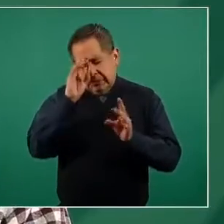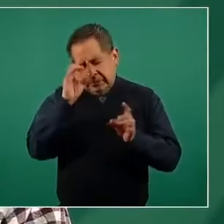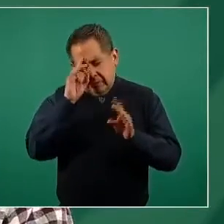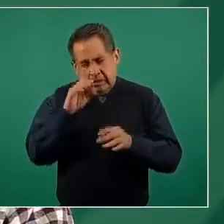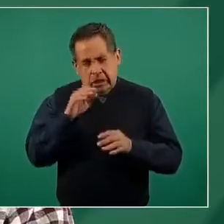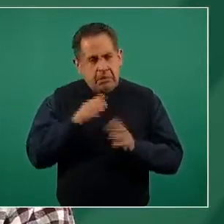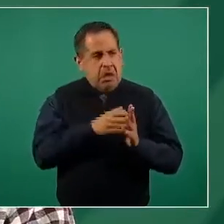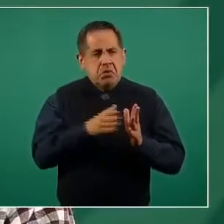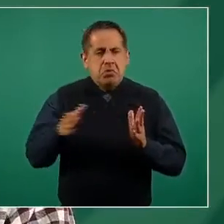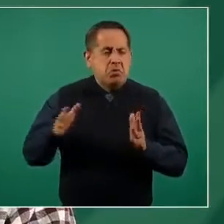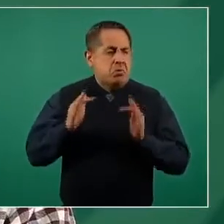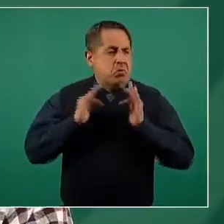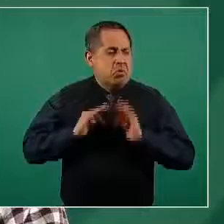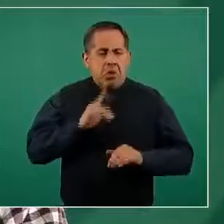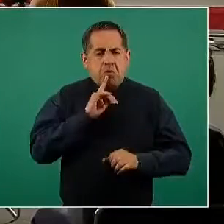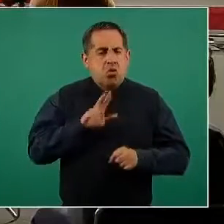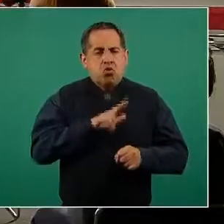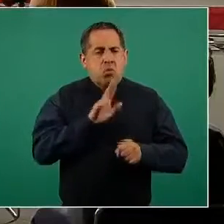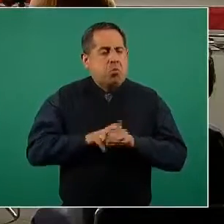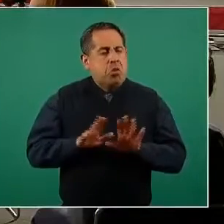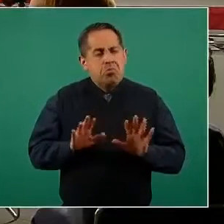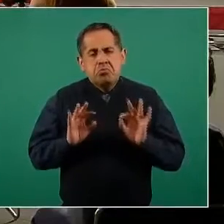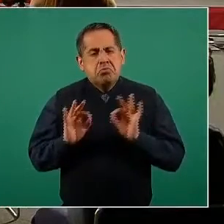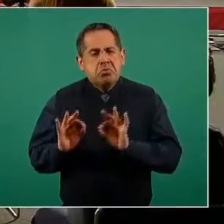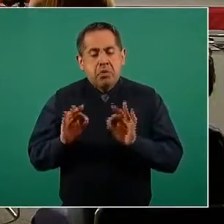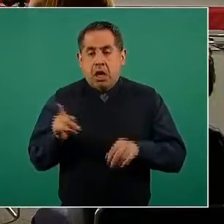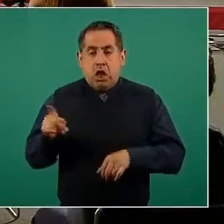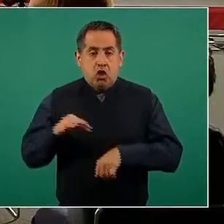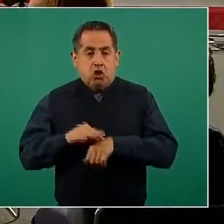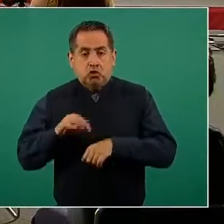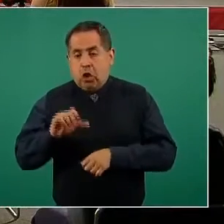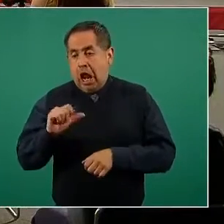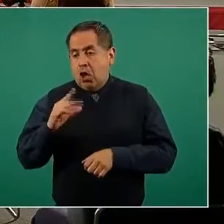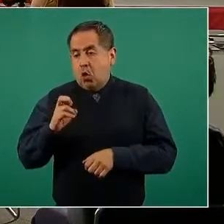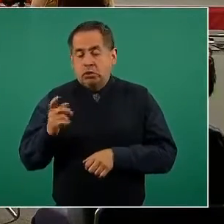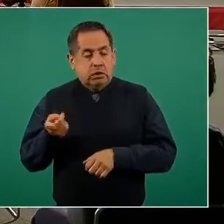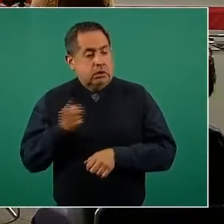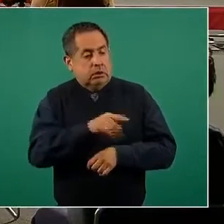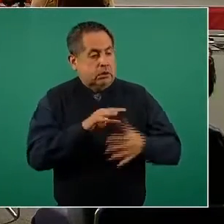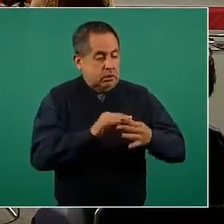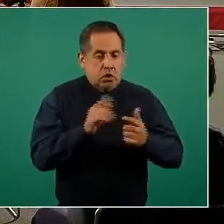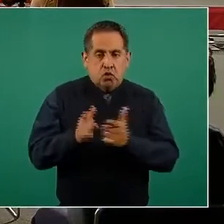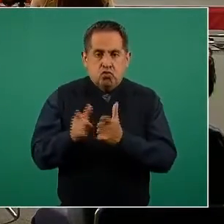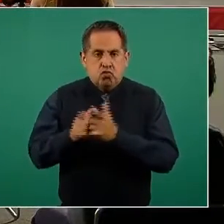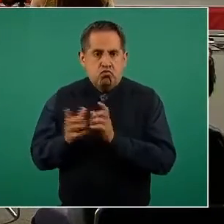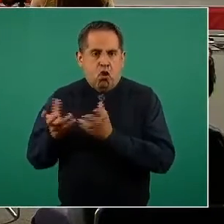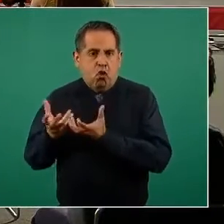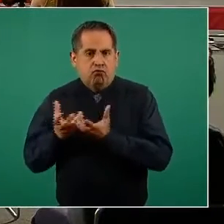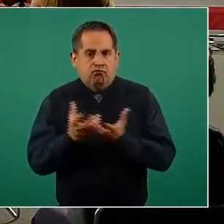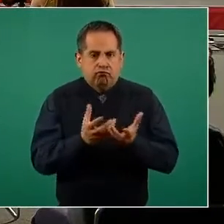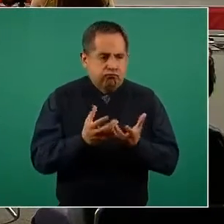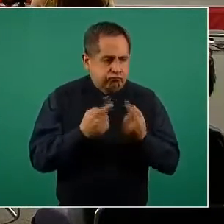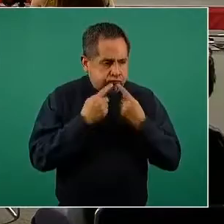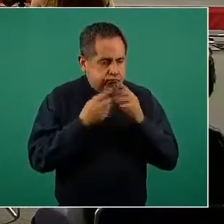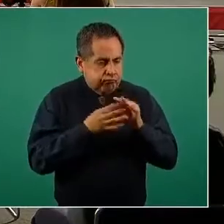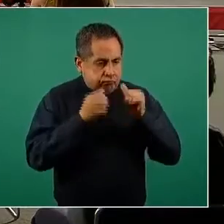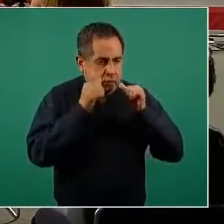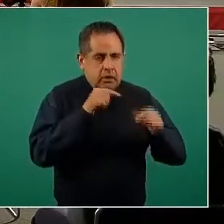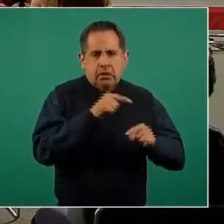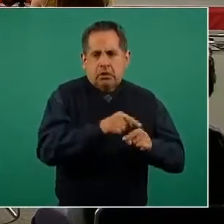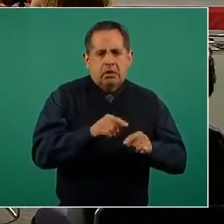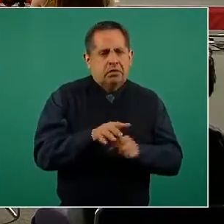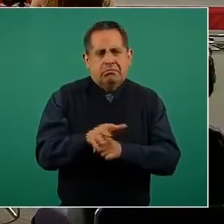muy tranquilo, desde luego por indicación del doctor Alcocer y el grupo de médicos que le atiende,